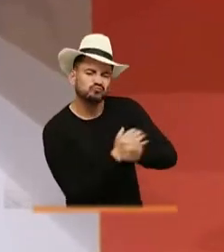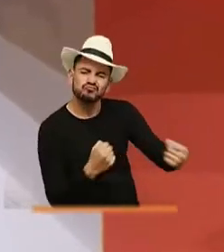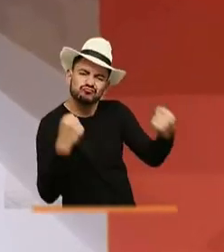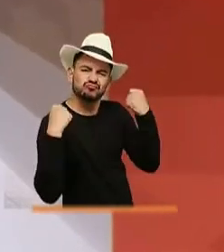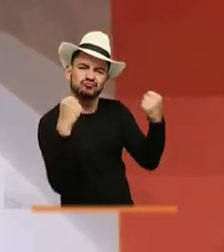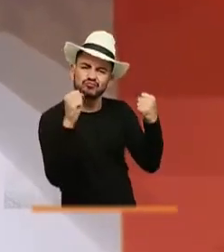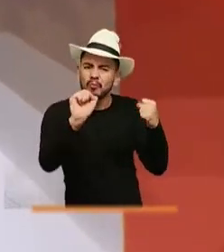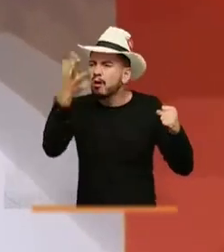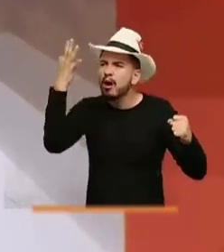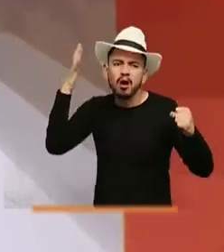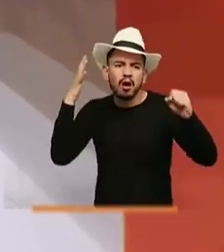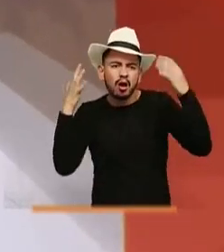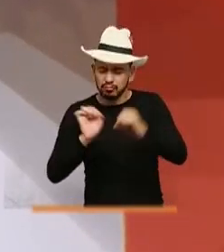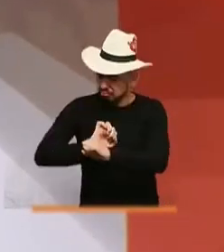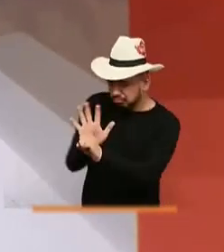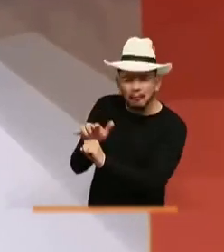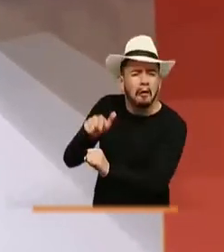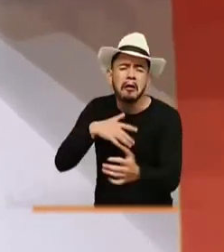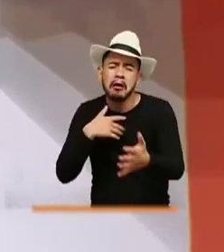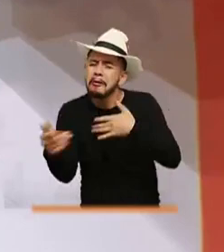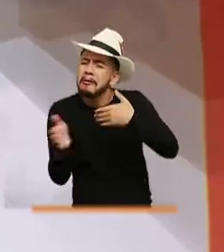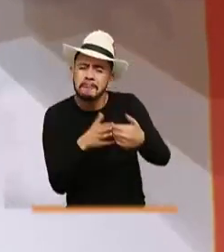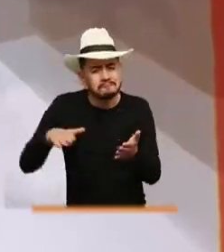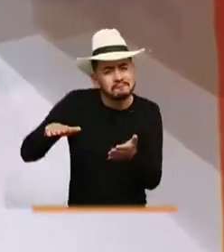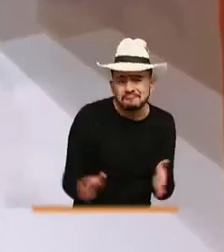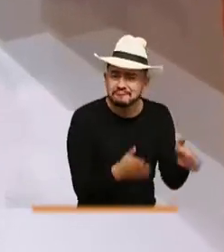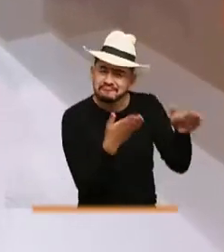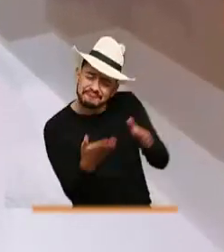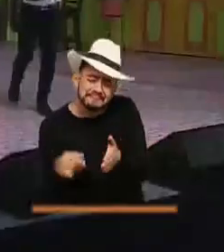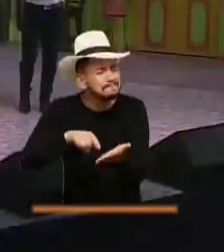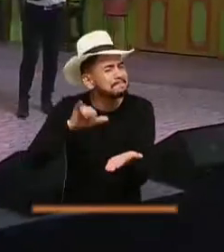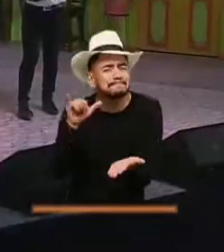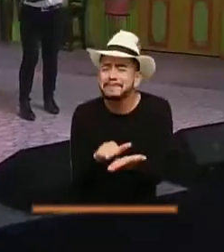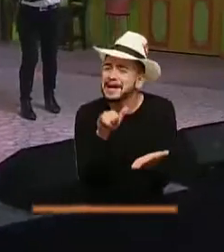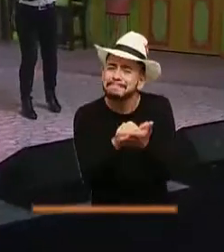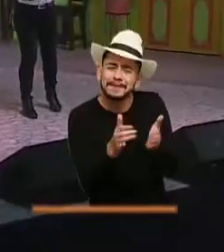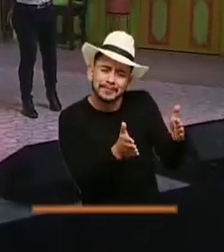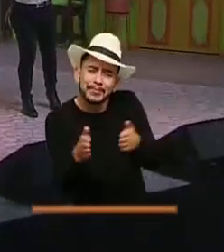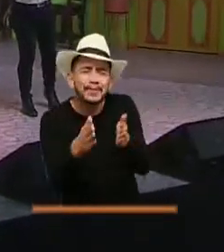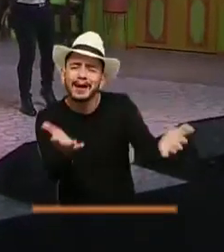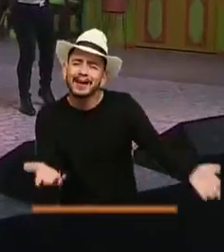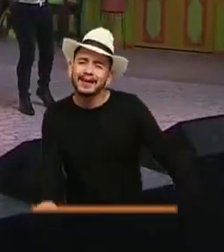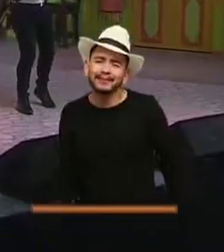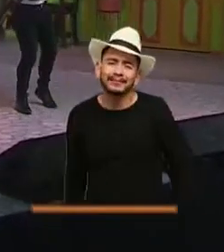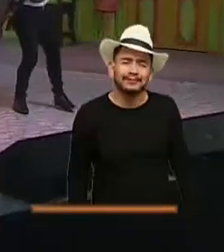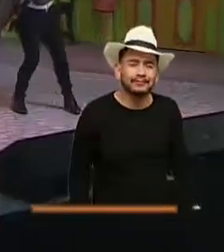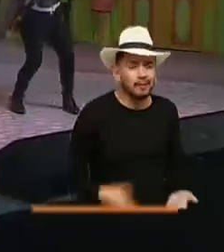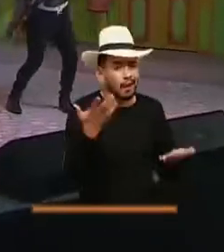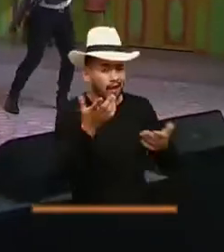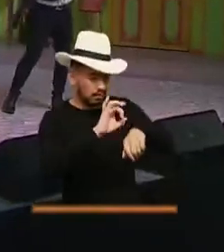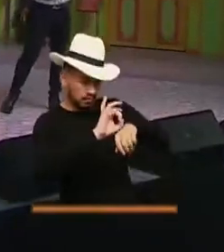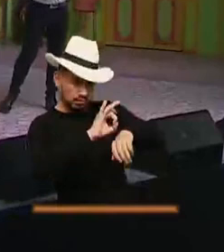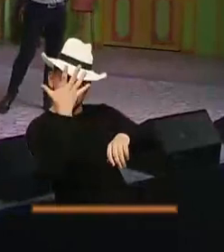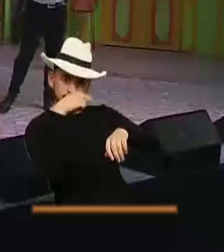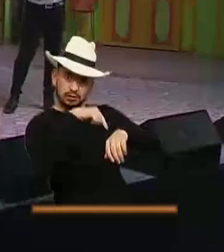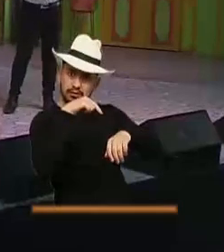pleno COVID por la misma carretera. Pero aunque sea virtual, aquí